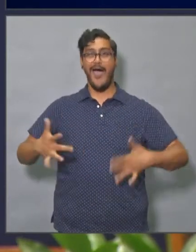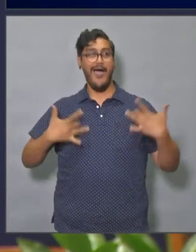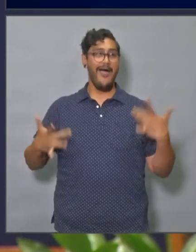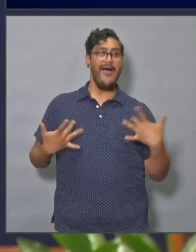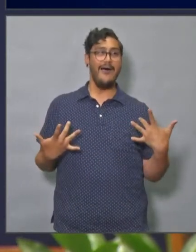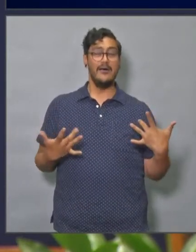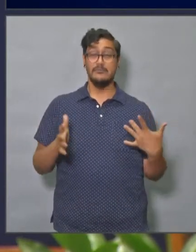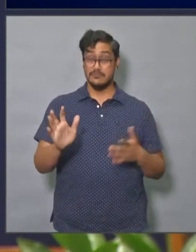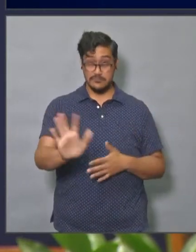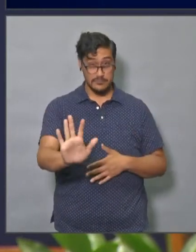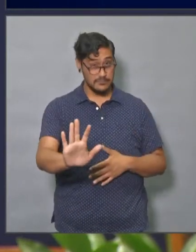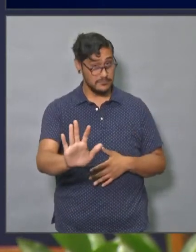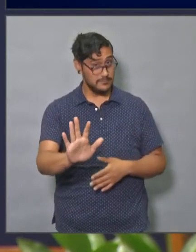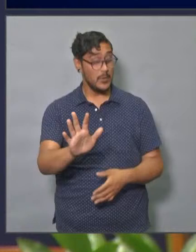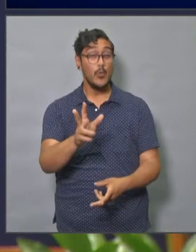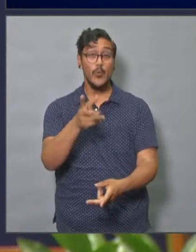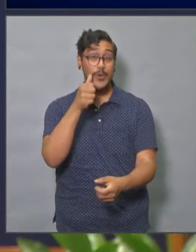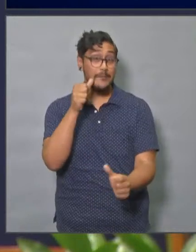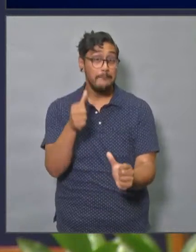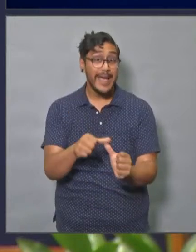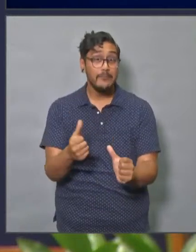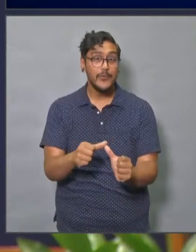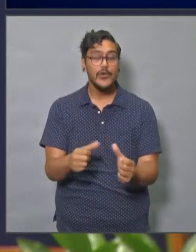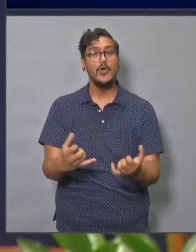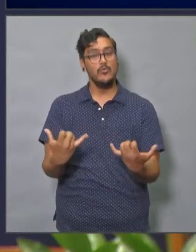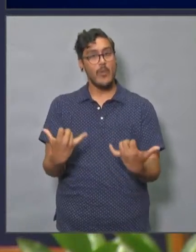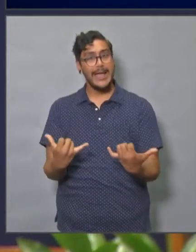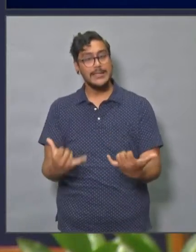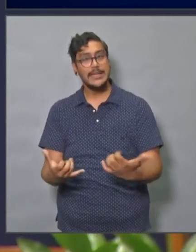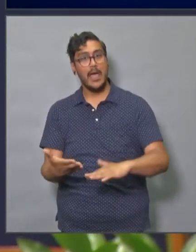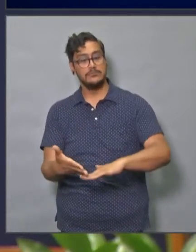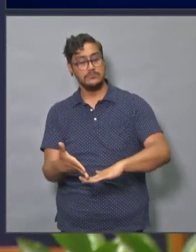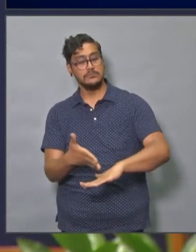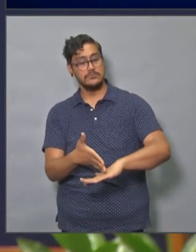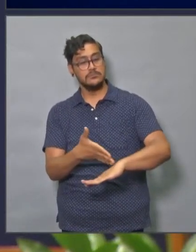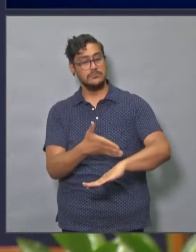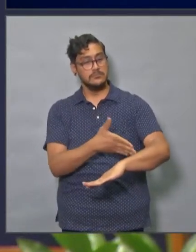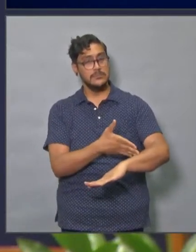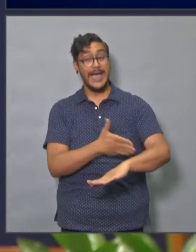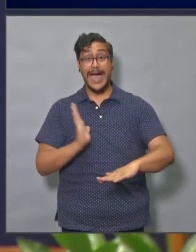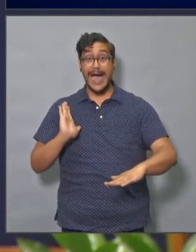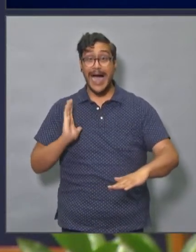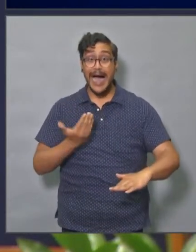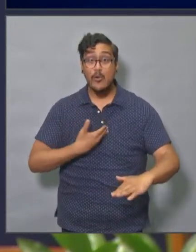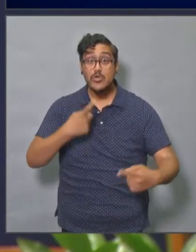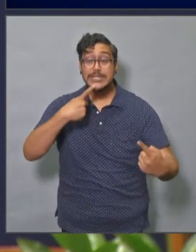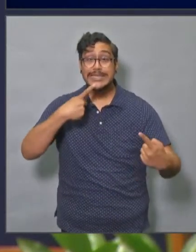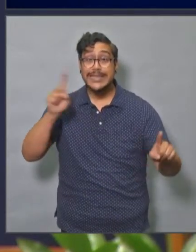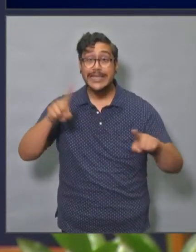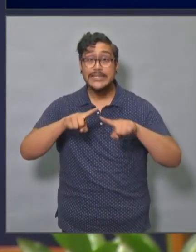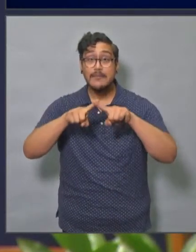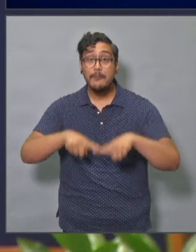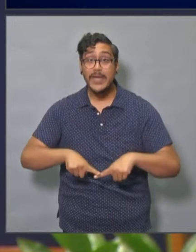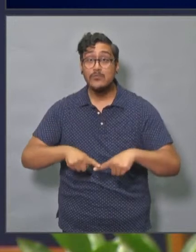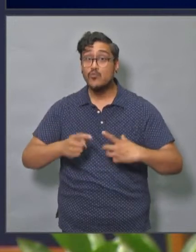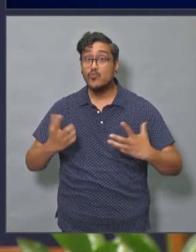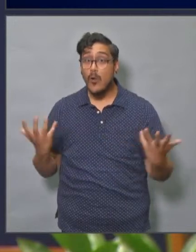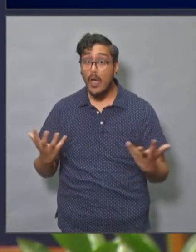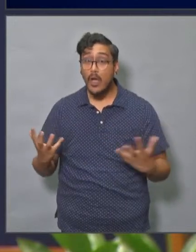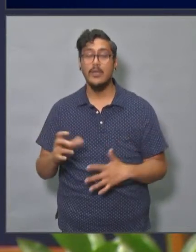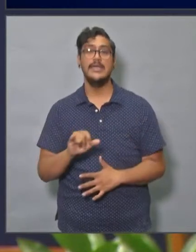es tan importante mientras avanzamos. Nuestro éxito depende en si nosotros podemos seguir